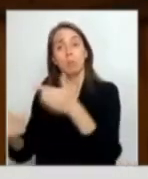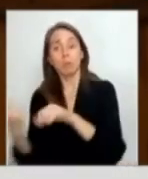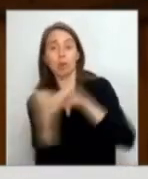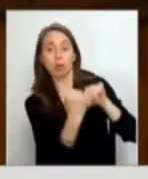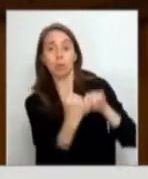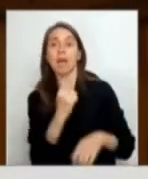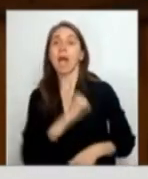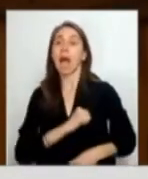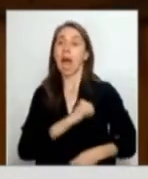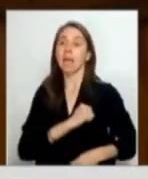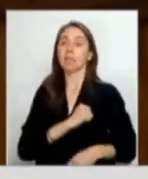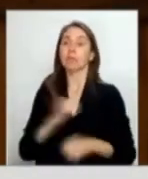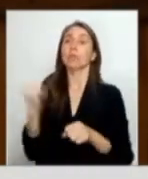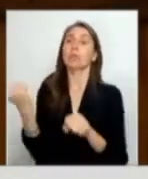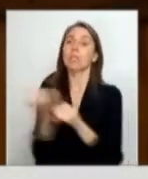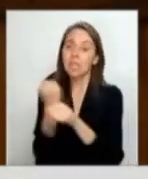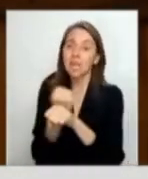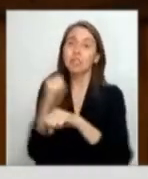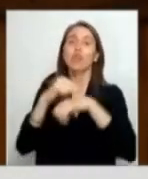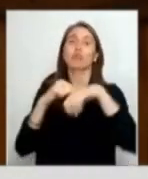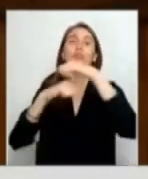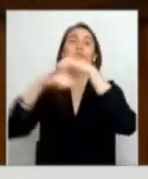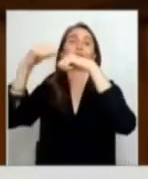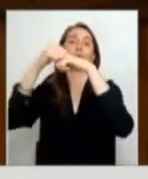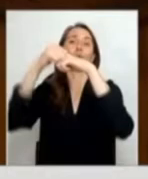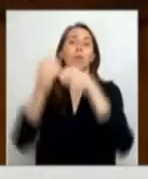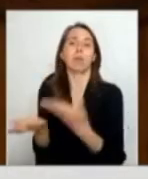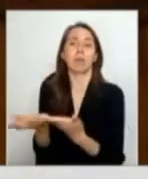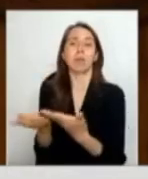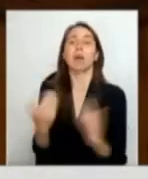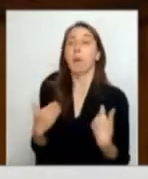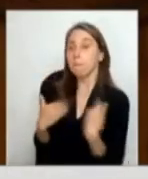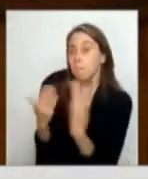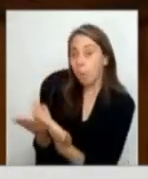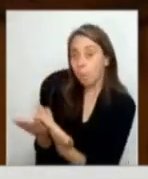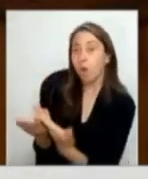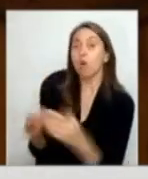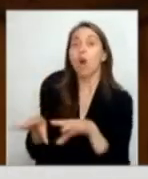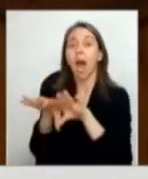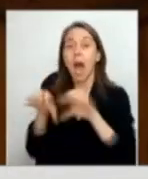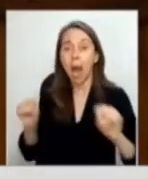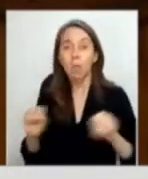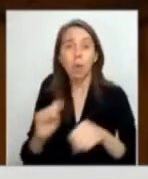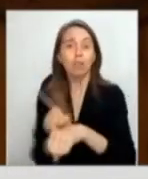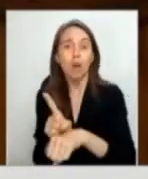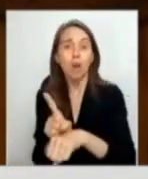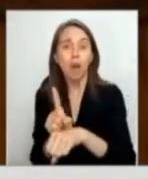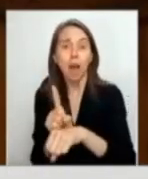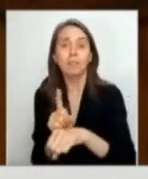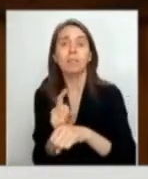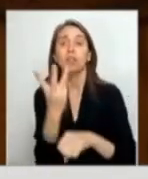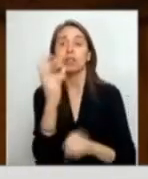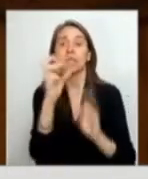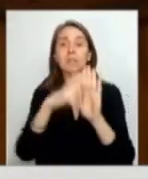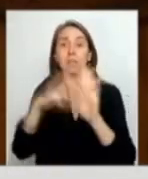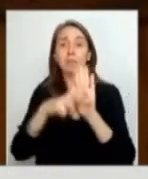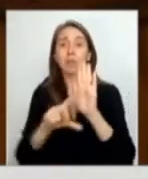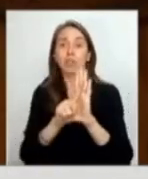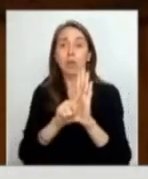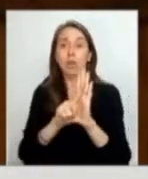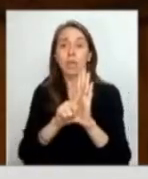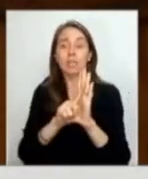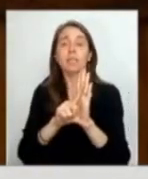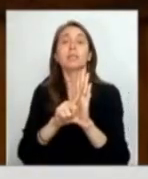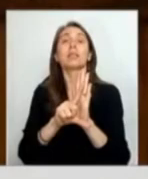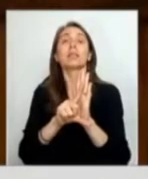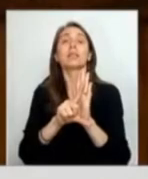constructiva. Les propongo, pongámonos de acuerdo de manera inmediata en los 30 proyectos de ley que de